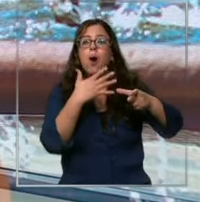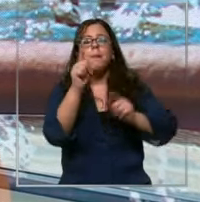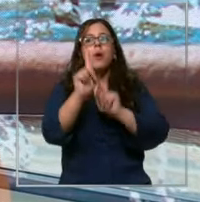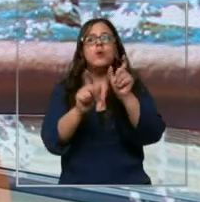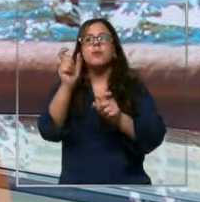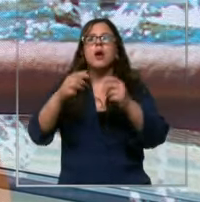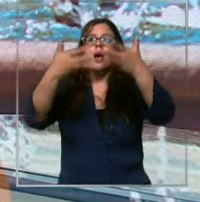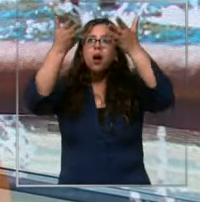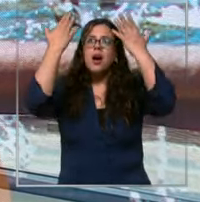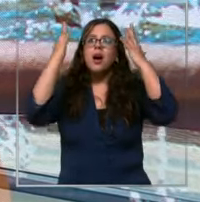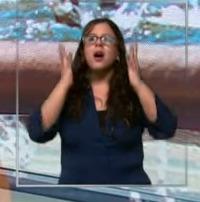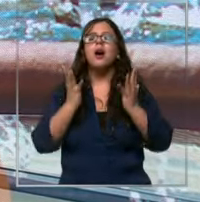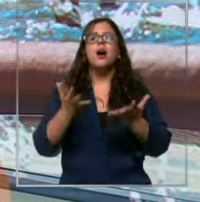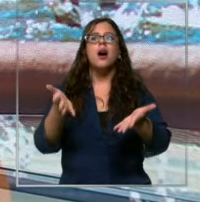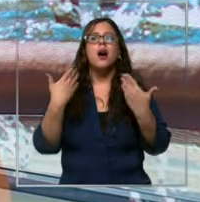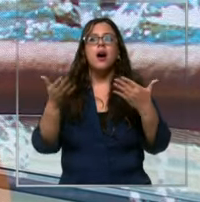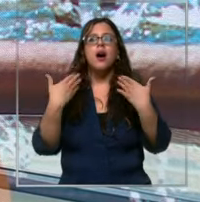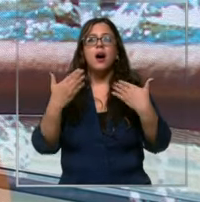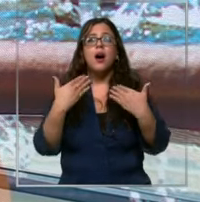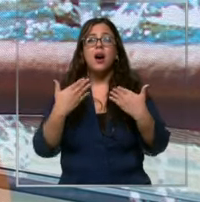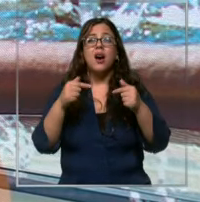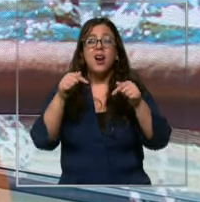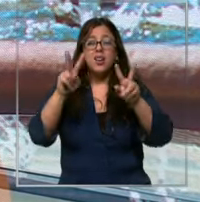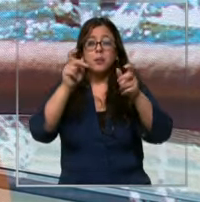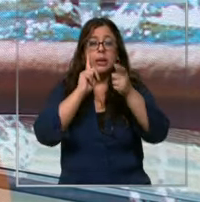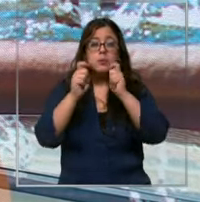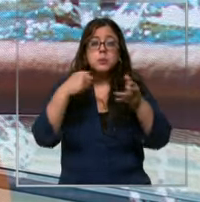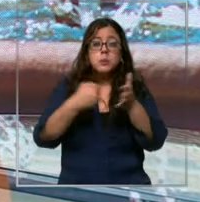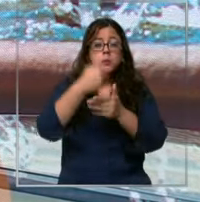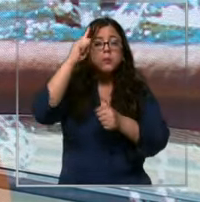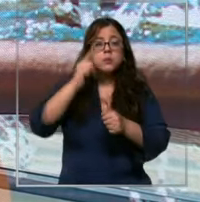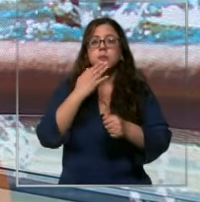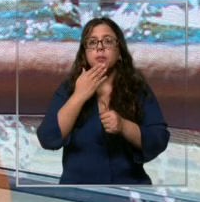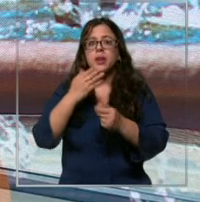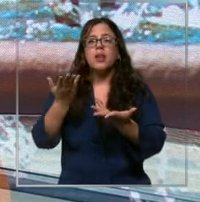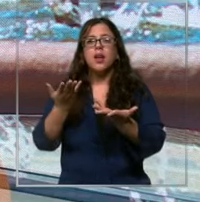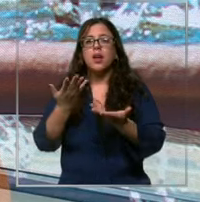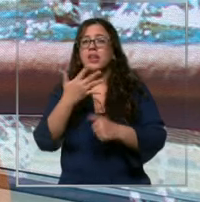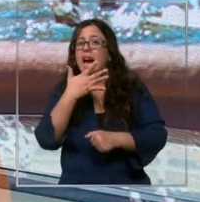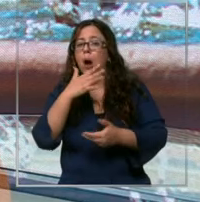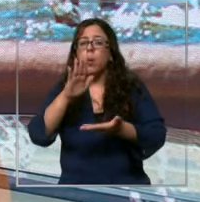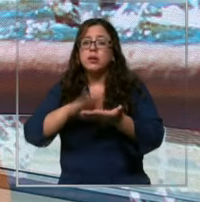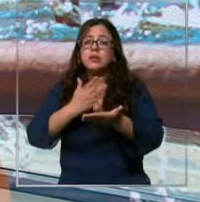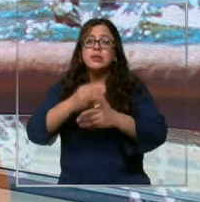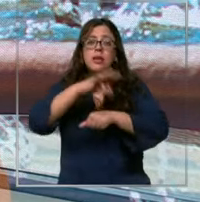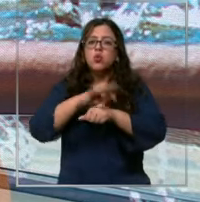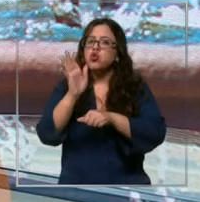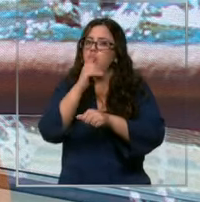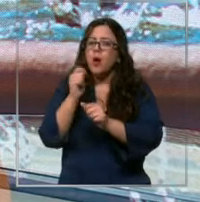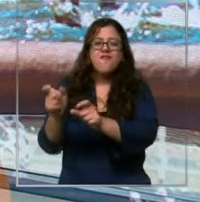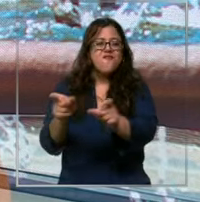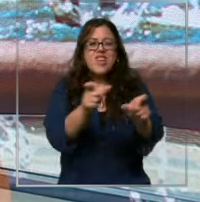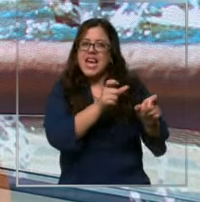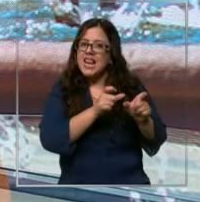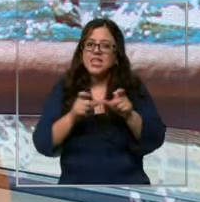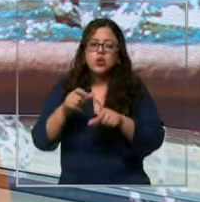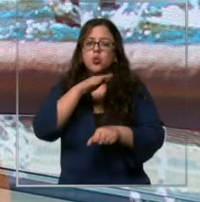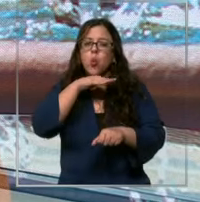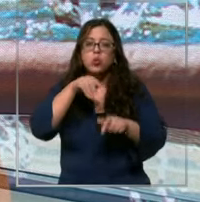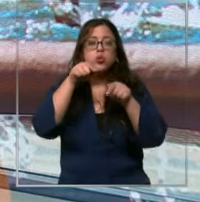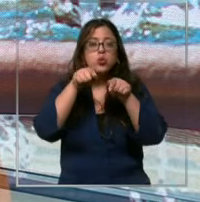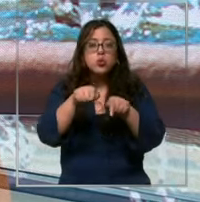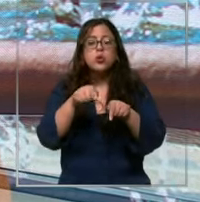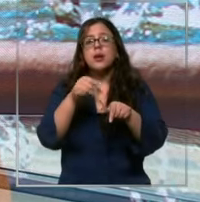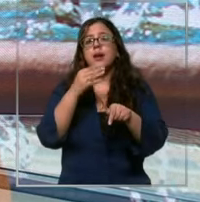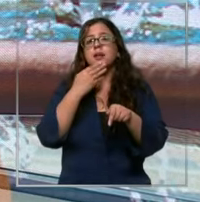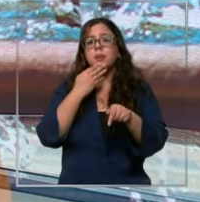posibles accidentes y también por la condición sanitaria del agua. No hay ningún ente que esté a cargo de fiscalizar ni su uso ni el